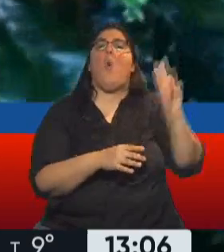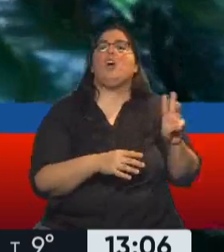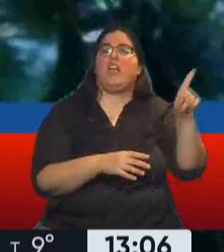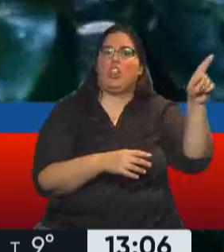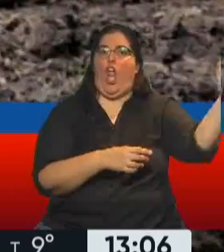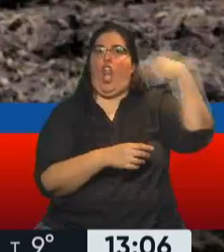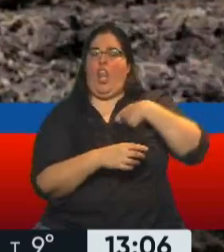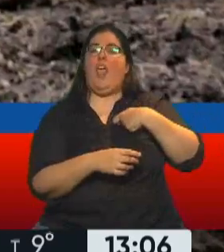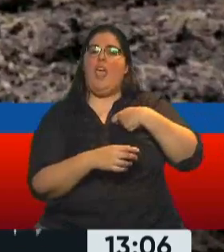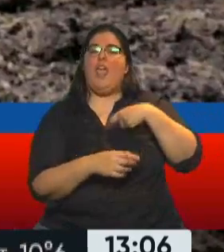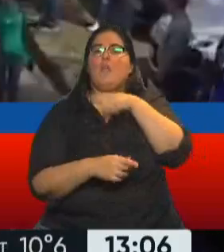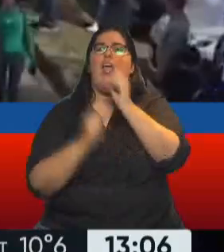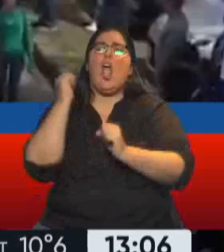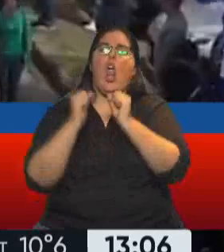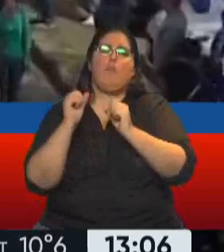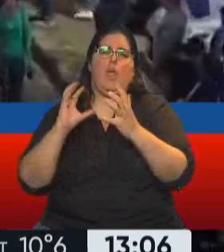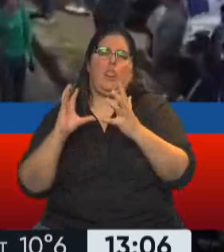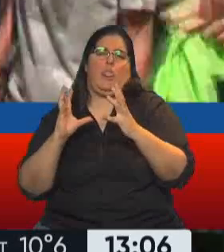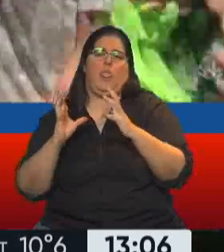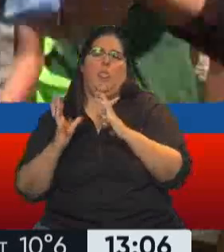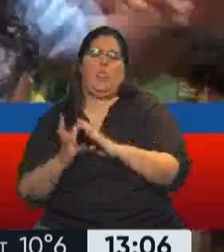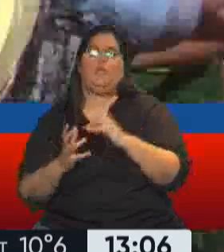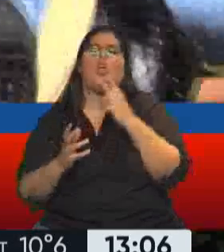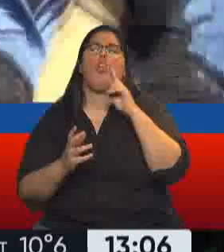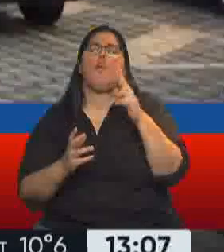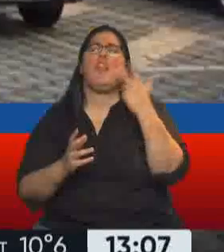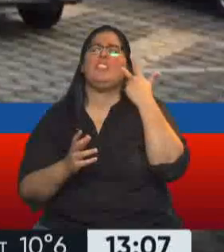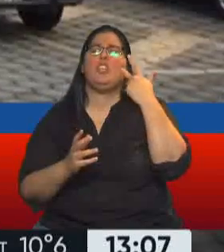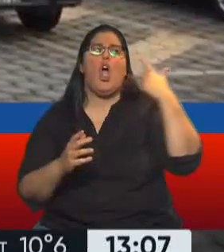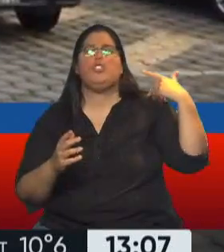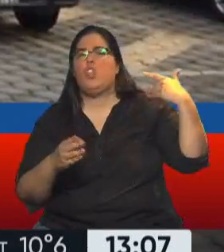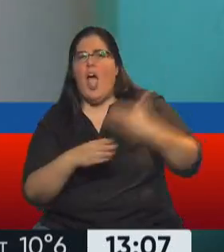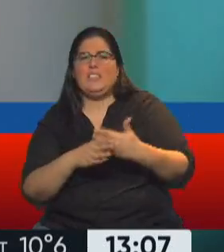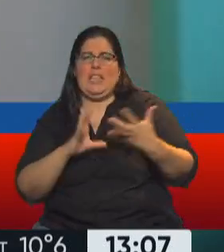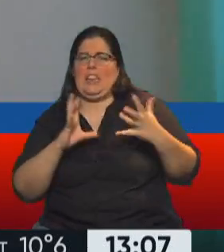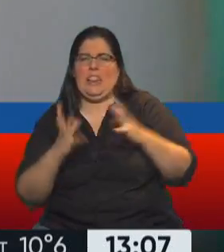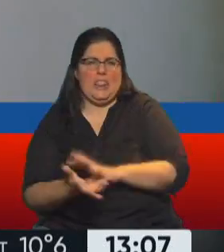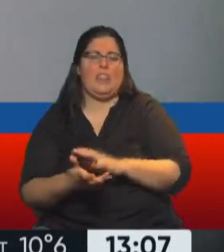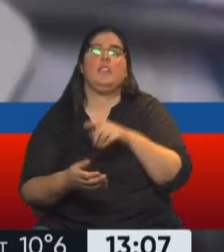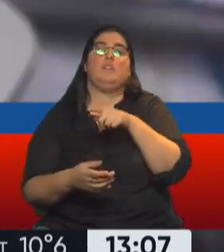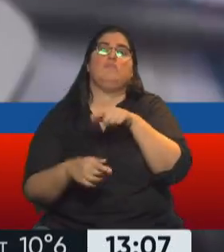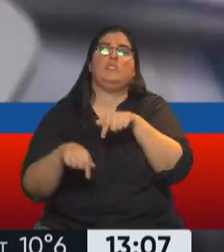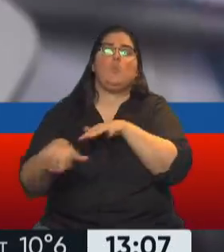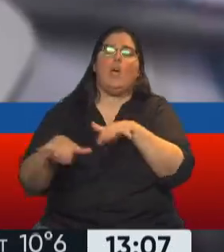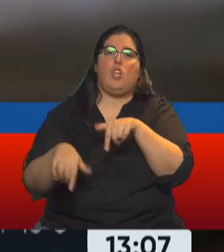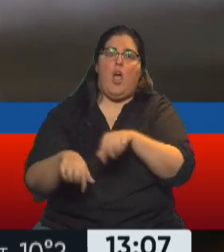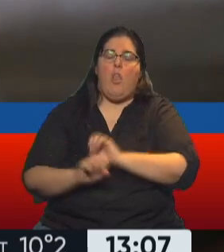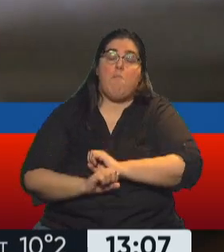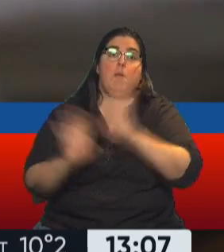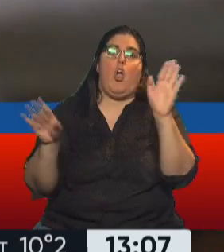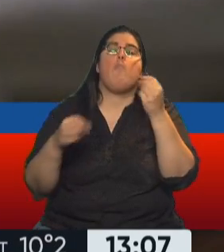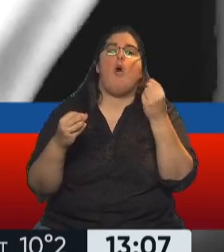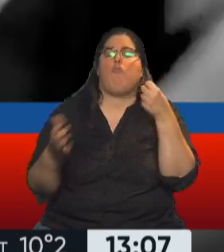economía se encuentra muy debilitada desde la crisis de 2018 y actualmente la situación empeoró por el impacto